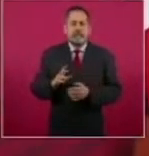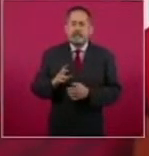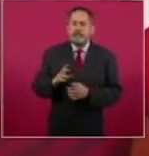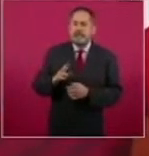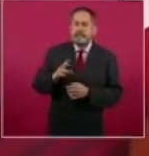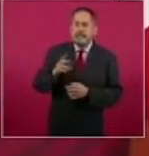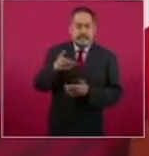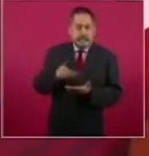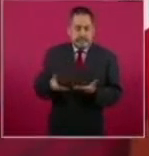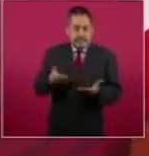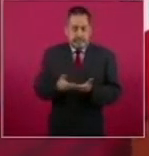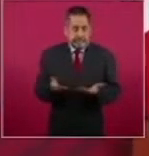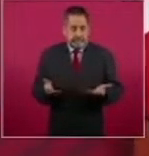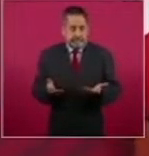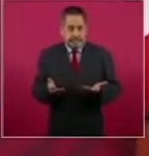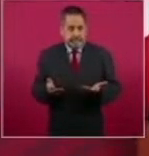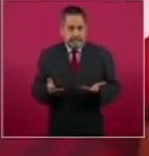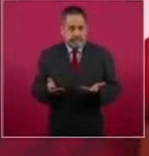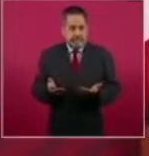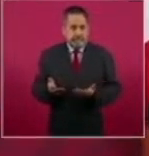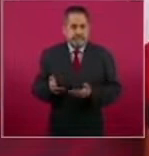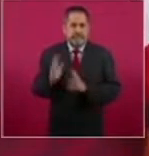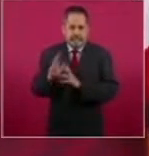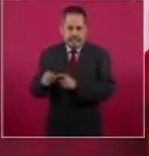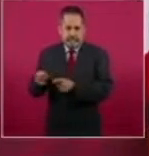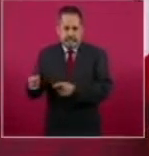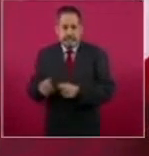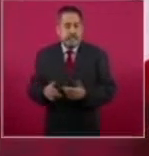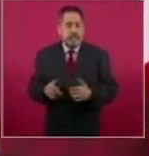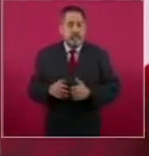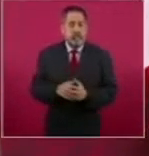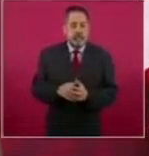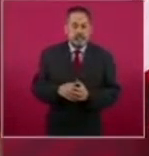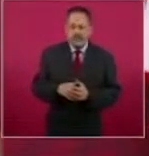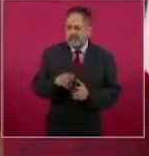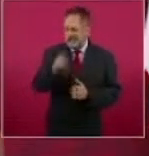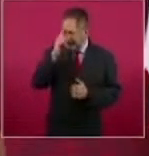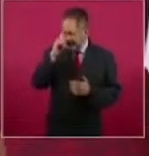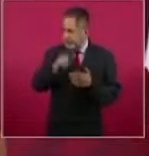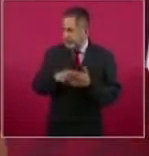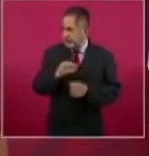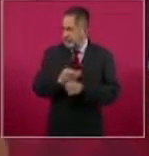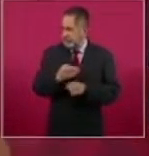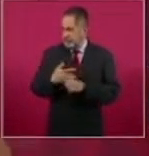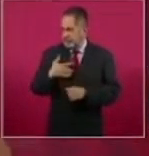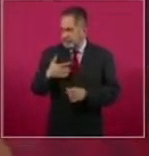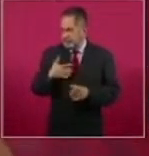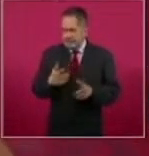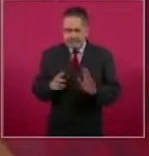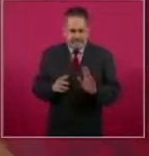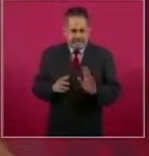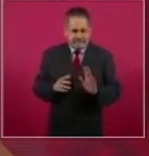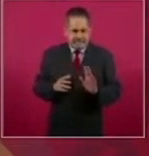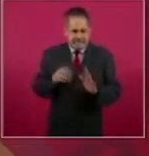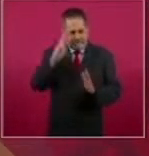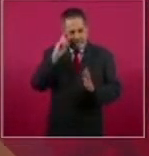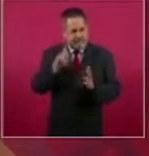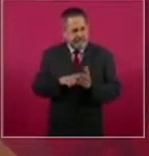la Sedena, así como también una reforma electoral que contempla reducir